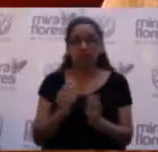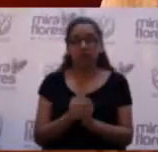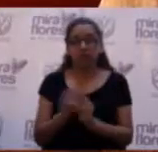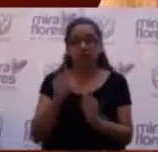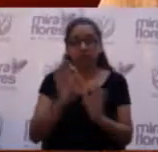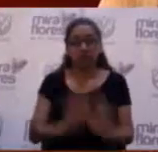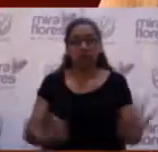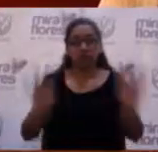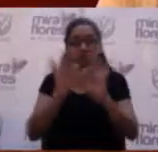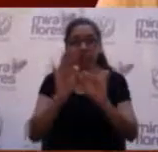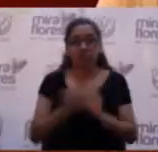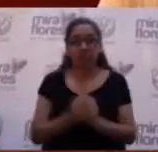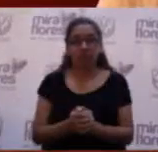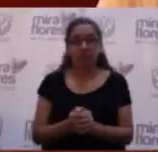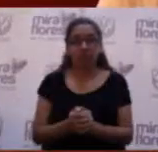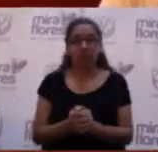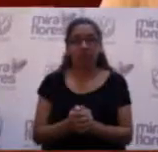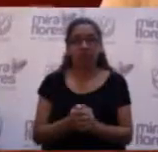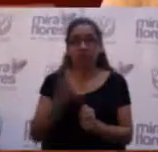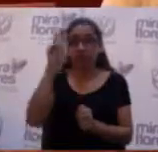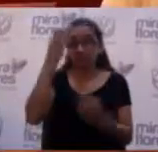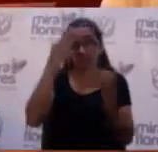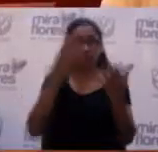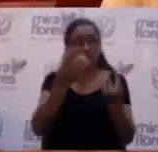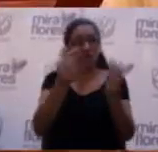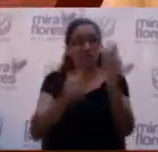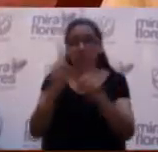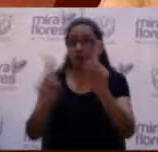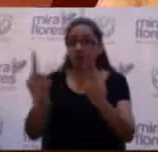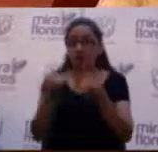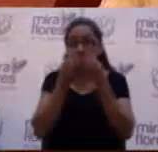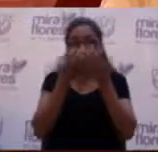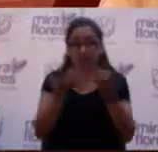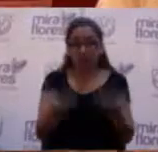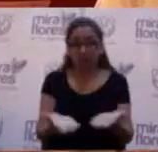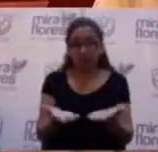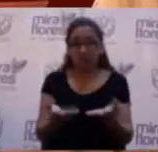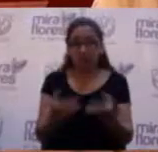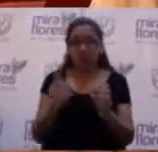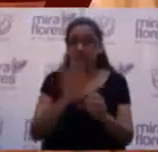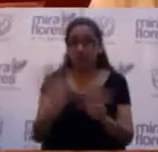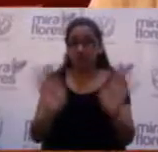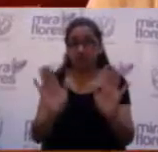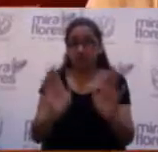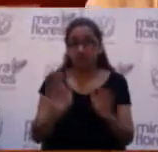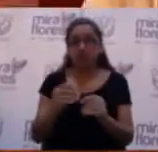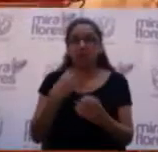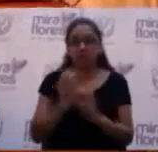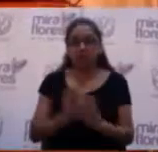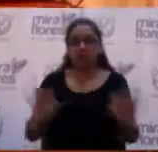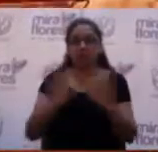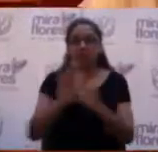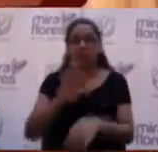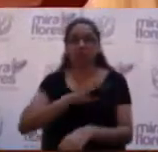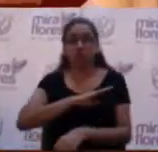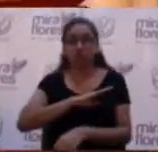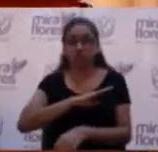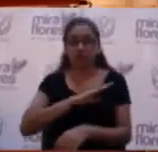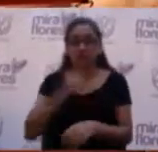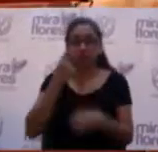muy valioso. Muy bien, no sé si tenemos algún otro informe en mesa. Si no tenemos otro informe, aprovecho para mencionar que el día jueves